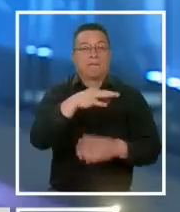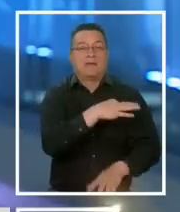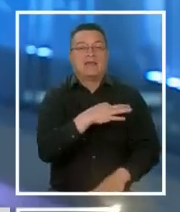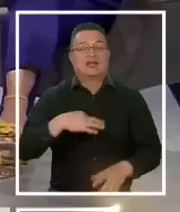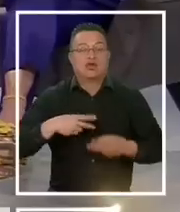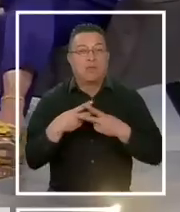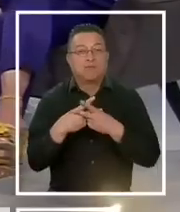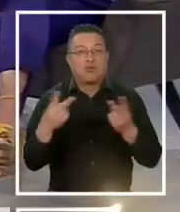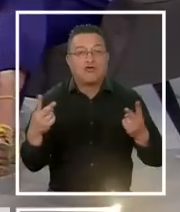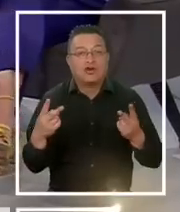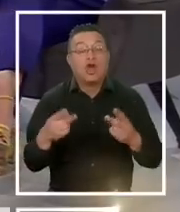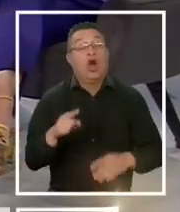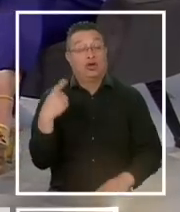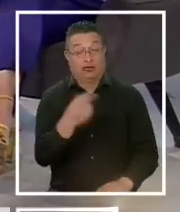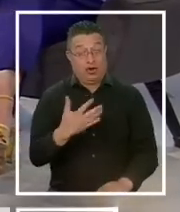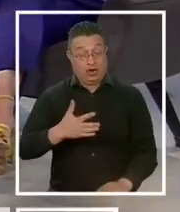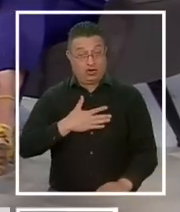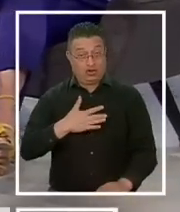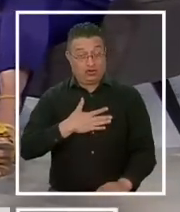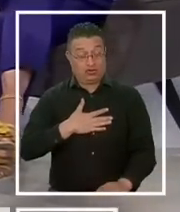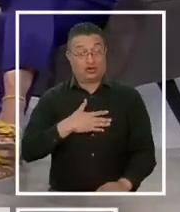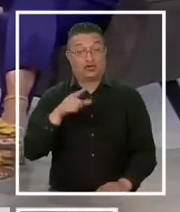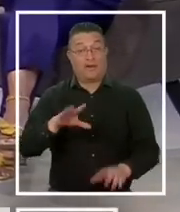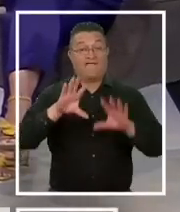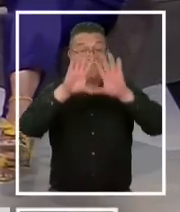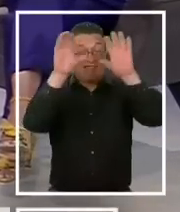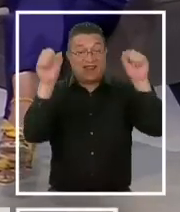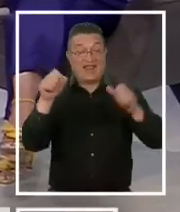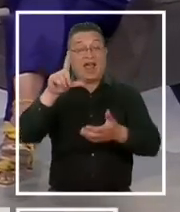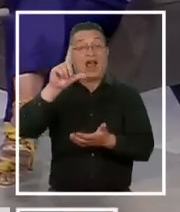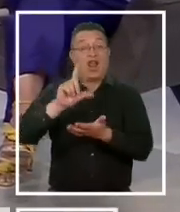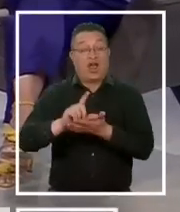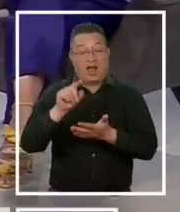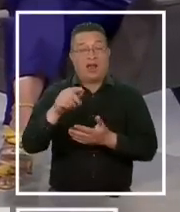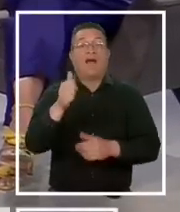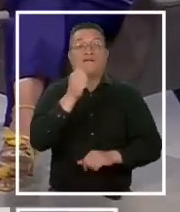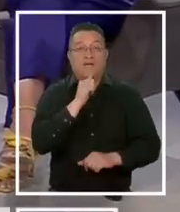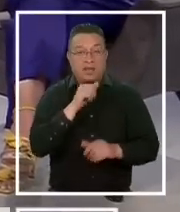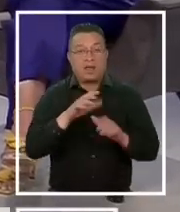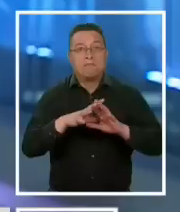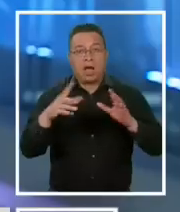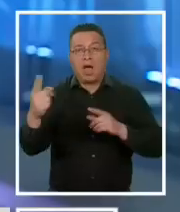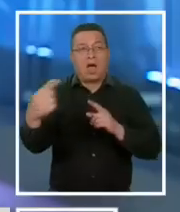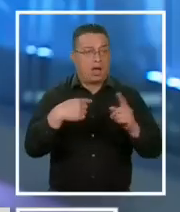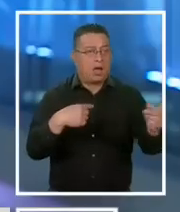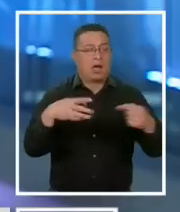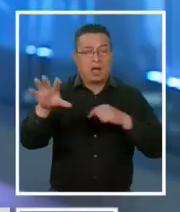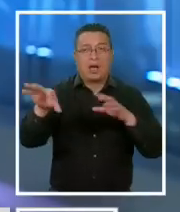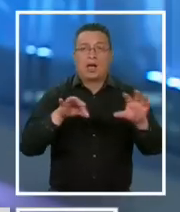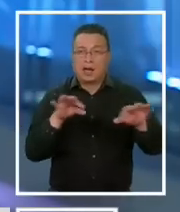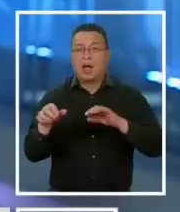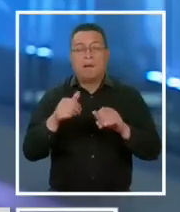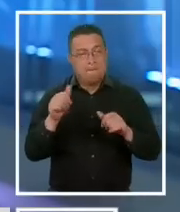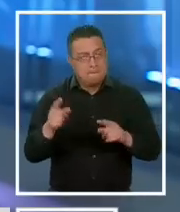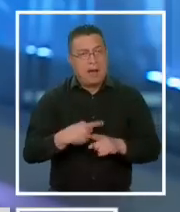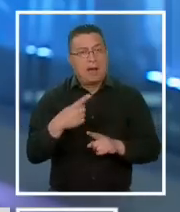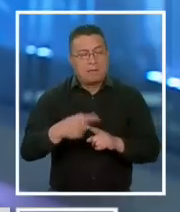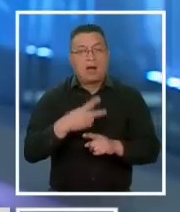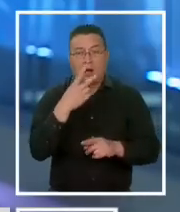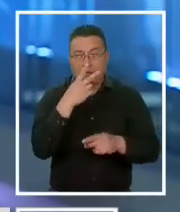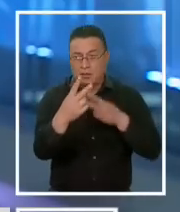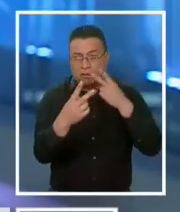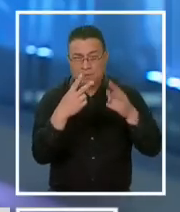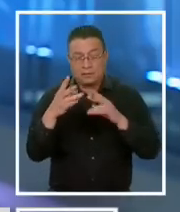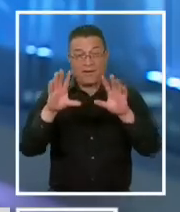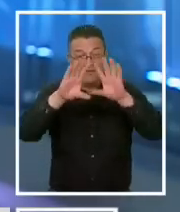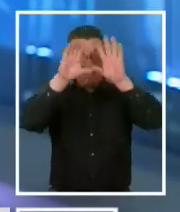a nivel del país y nosotros en la fiscalía local tenemos déficit de personas que persigan el delito Entonces se ve una se ve la gente